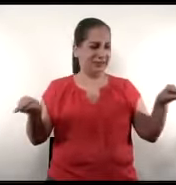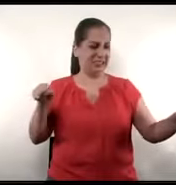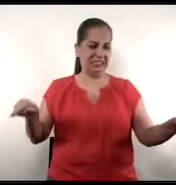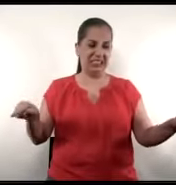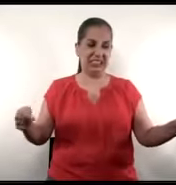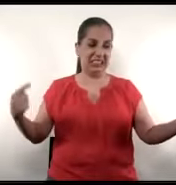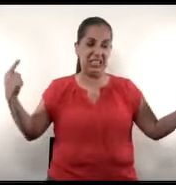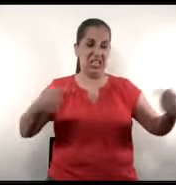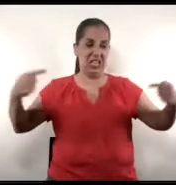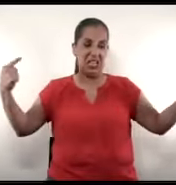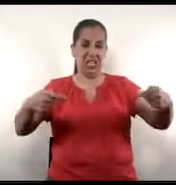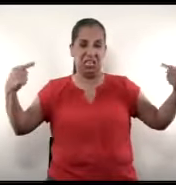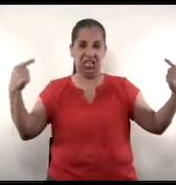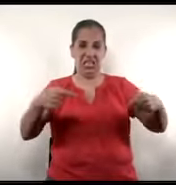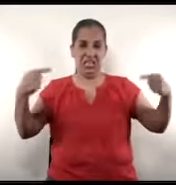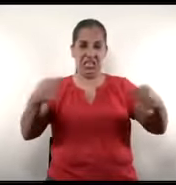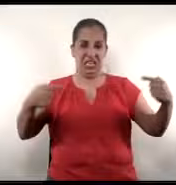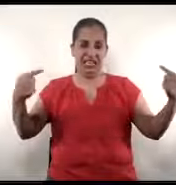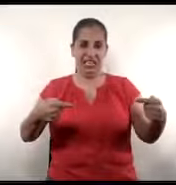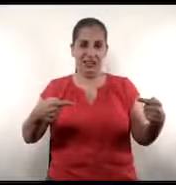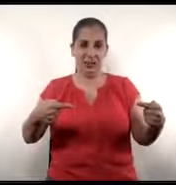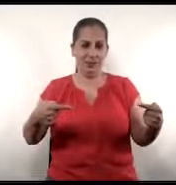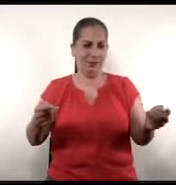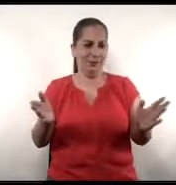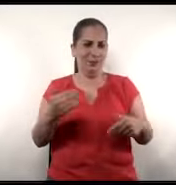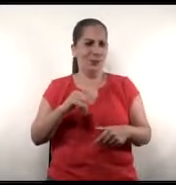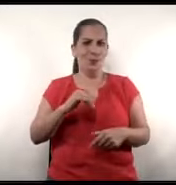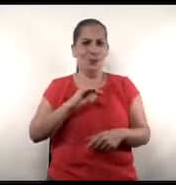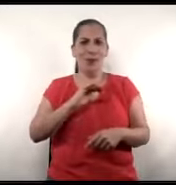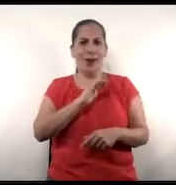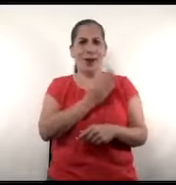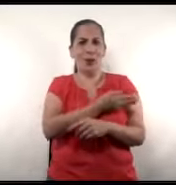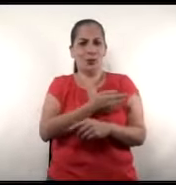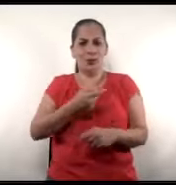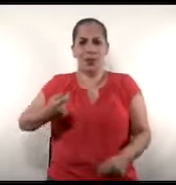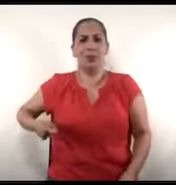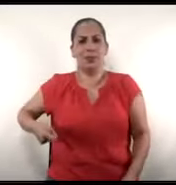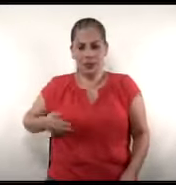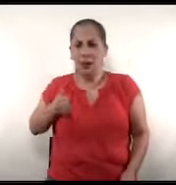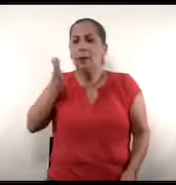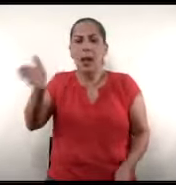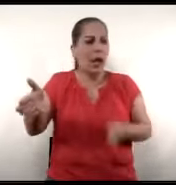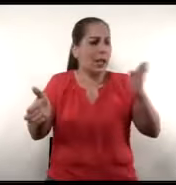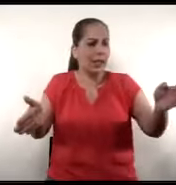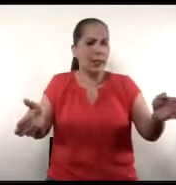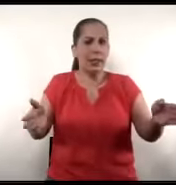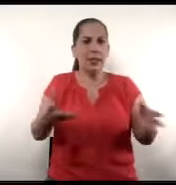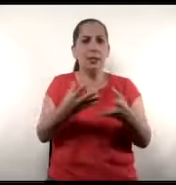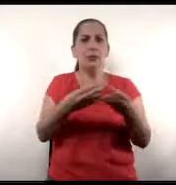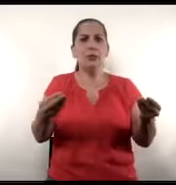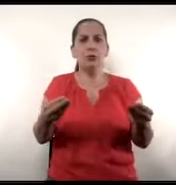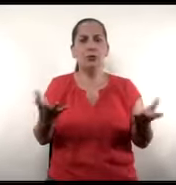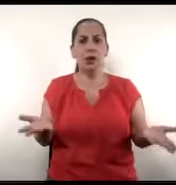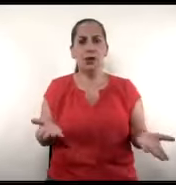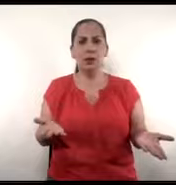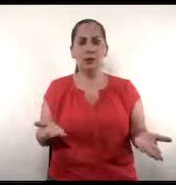mechas, y no hay autoridad presidencial para ir y resolver, para zanjar las diferencias,